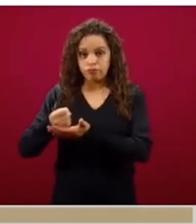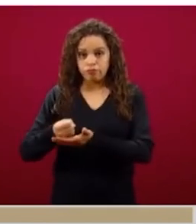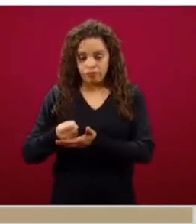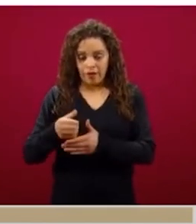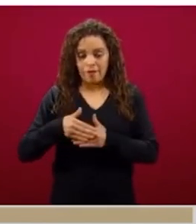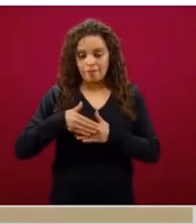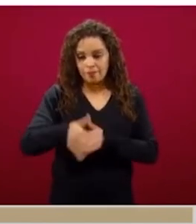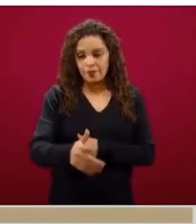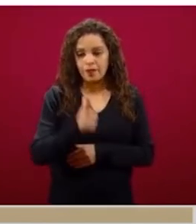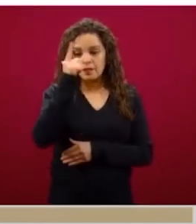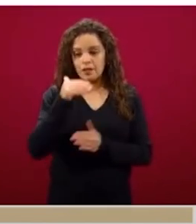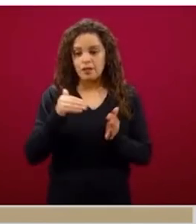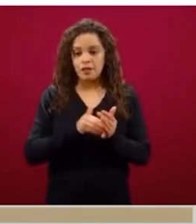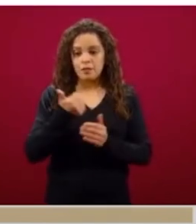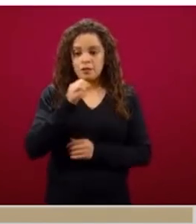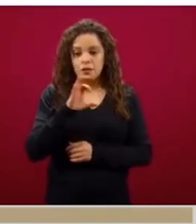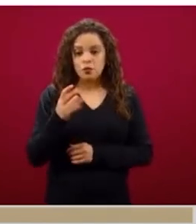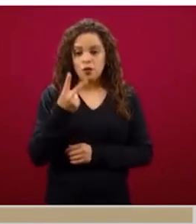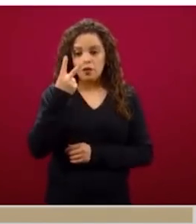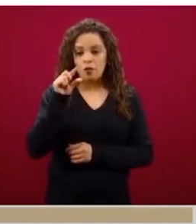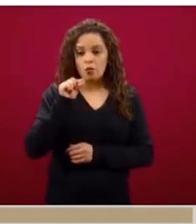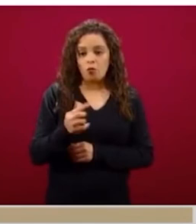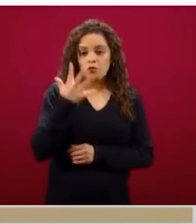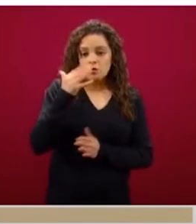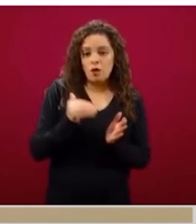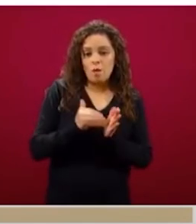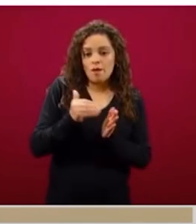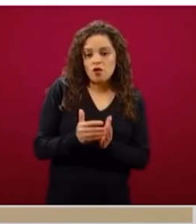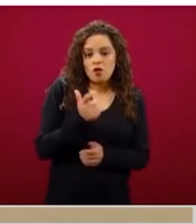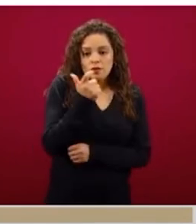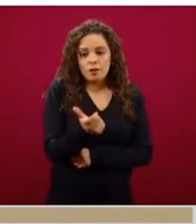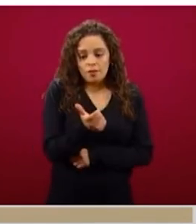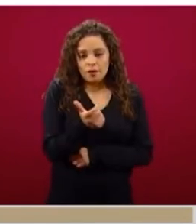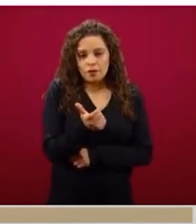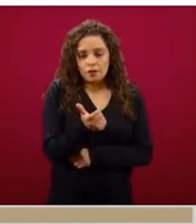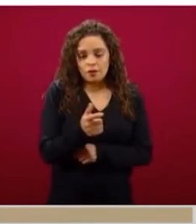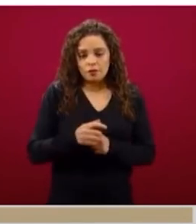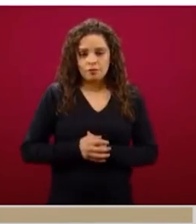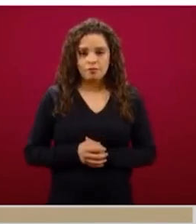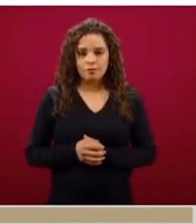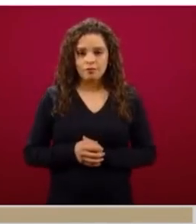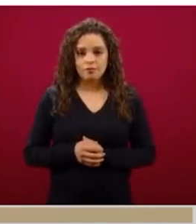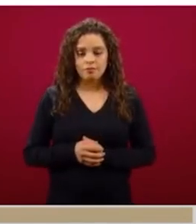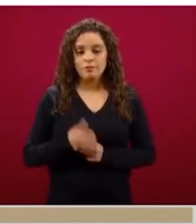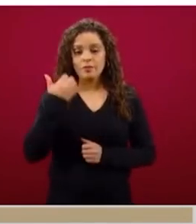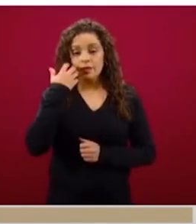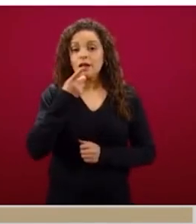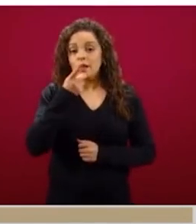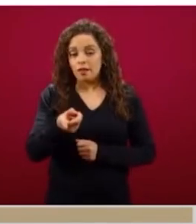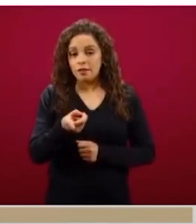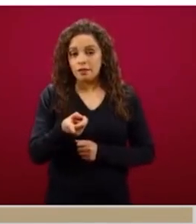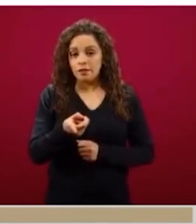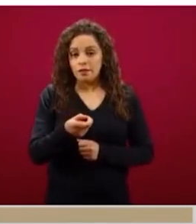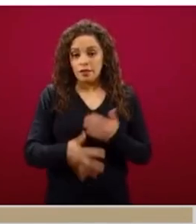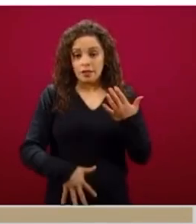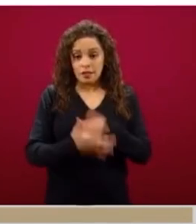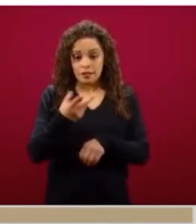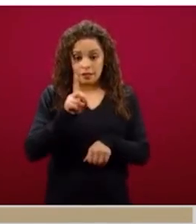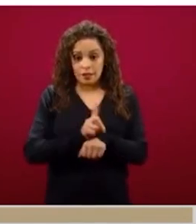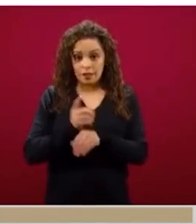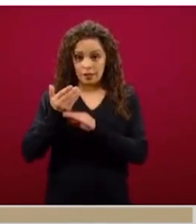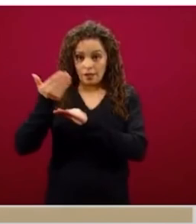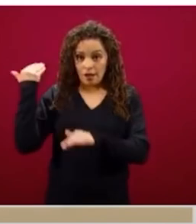650 y 2.5 millones de pesos es decir pasamos de una dispersión en 15 días que